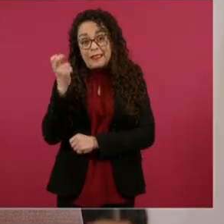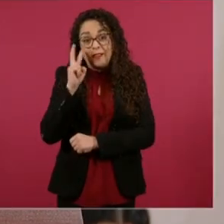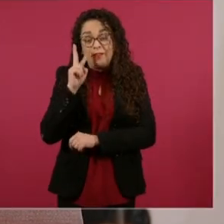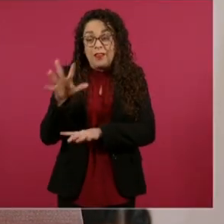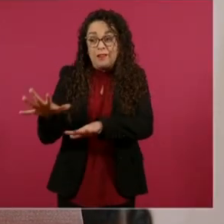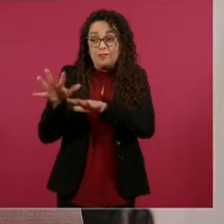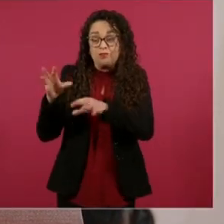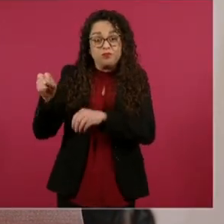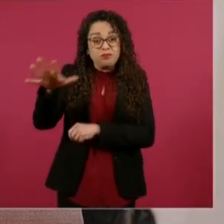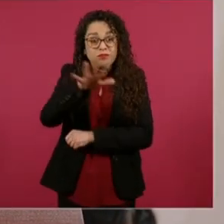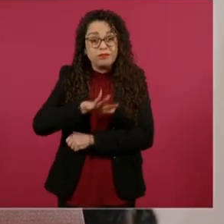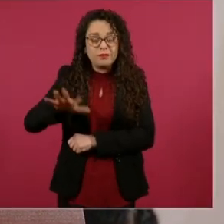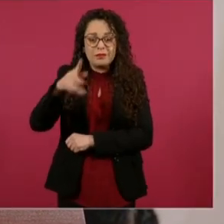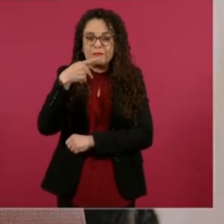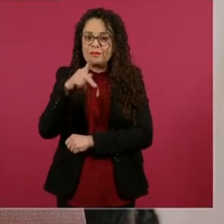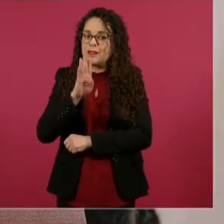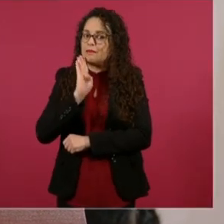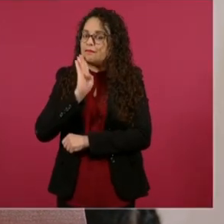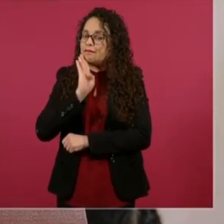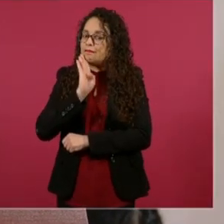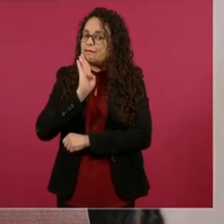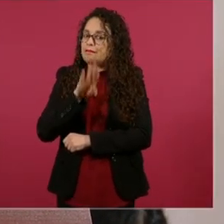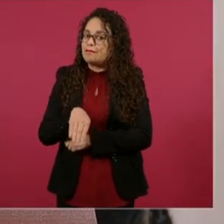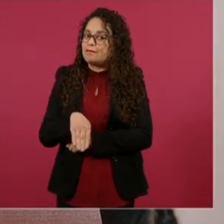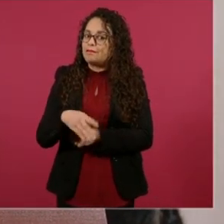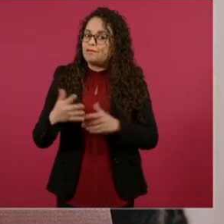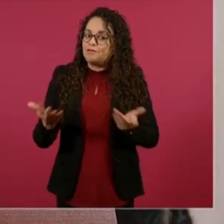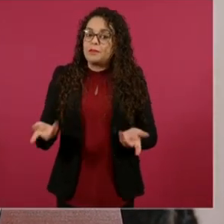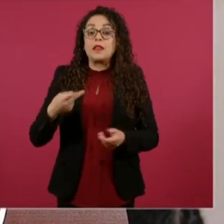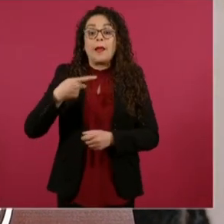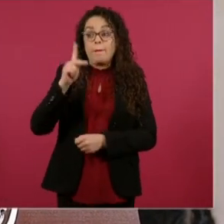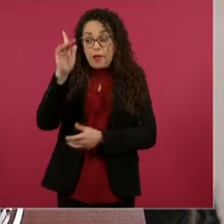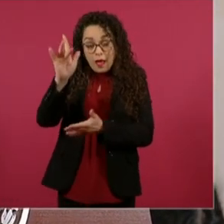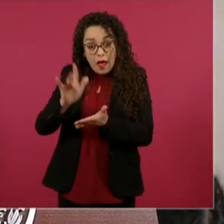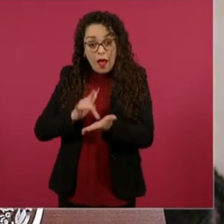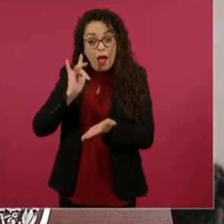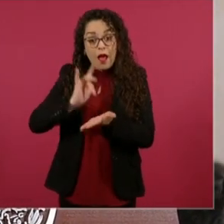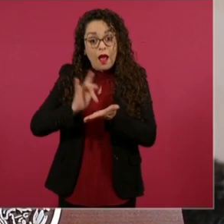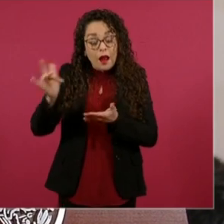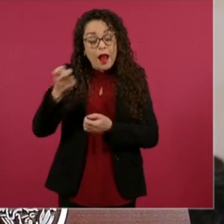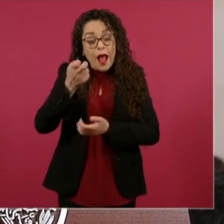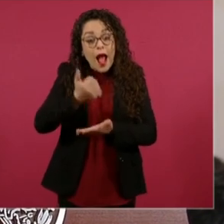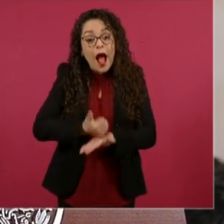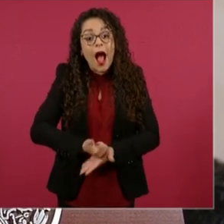Sí. Y pero sí nos ayuda, ¿no? A que